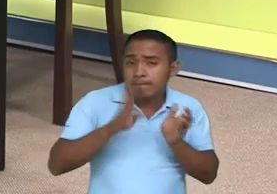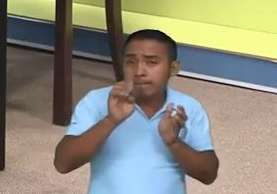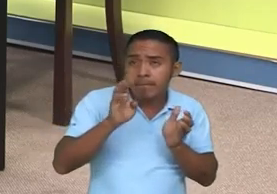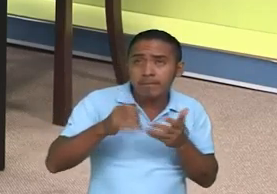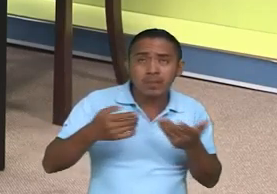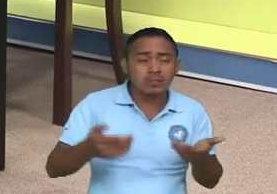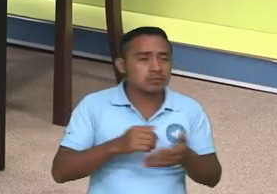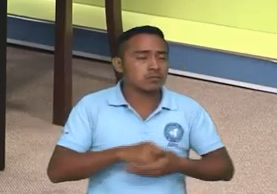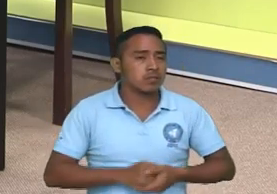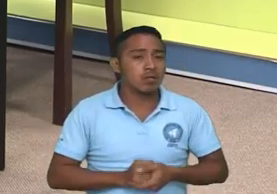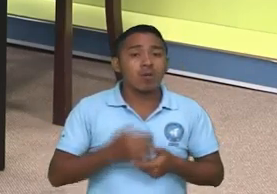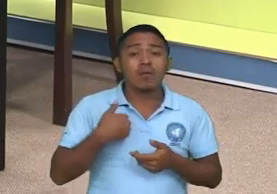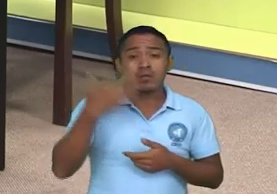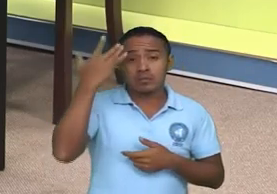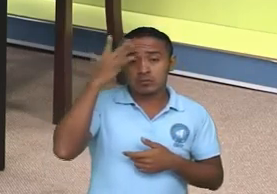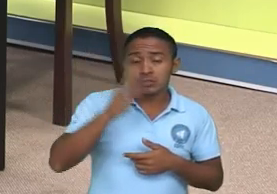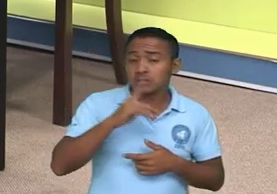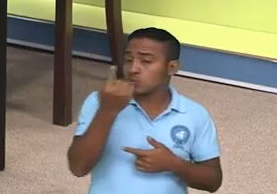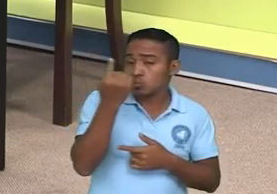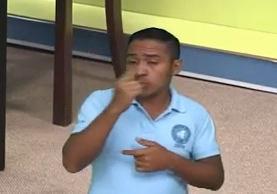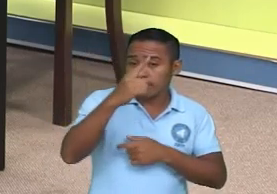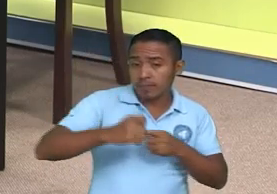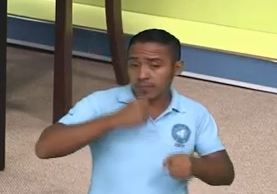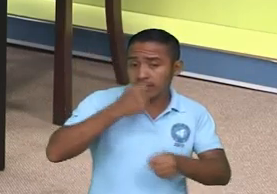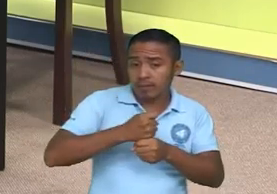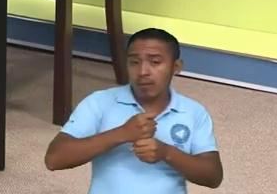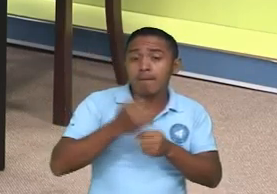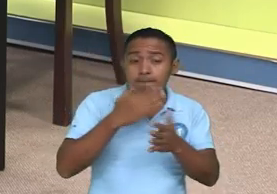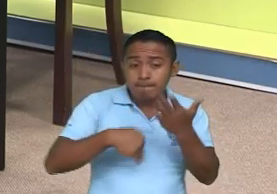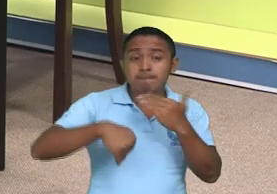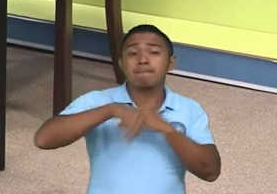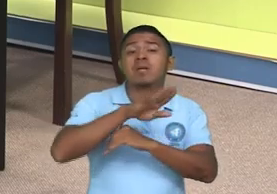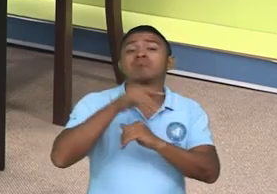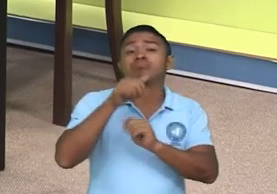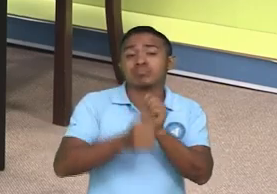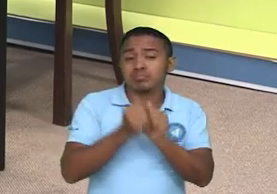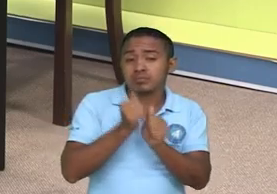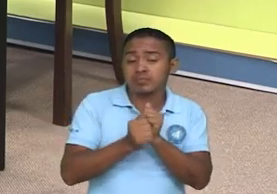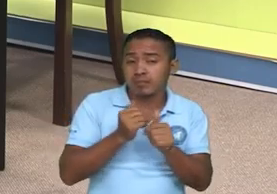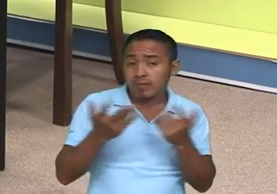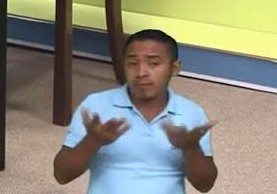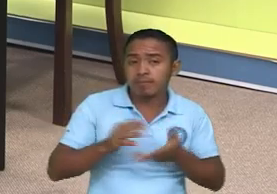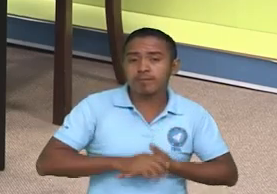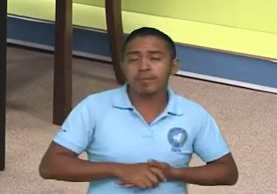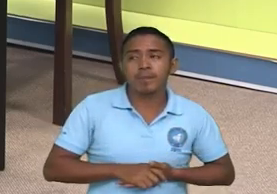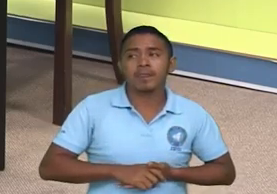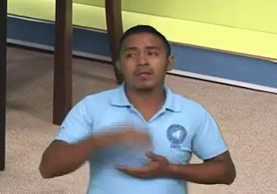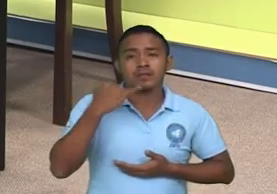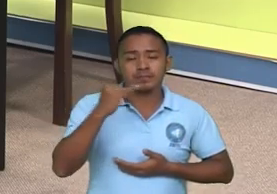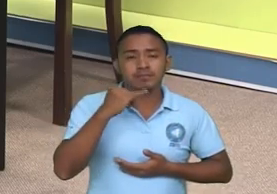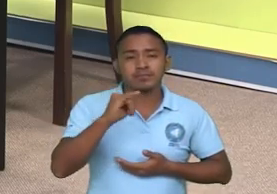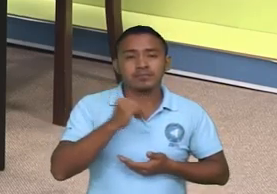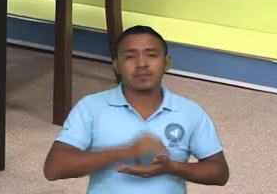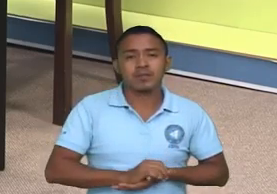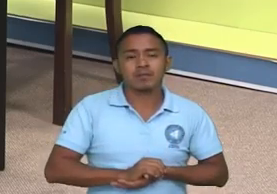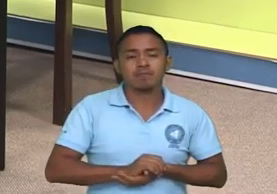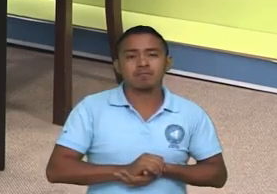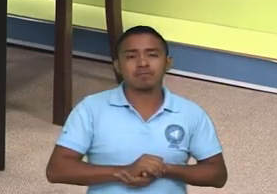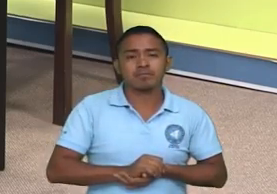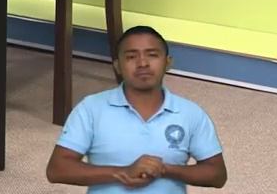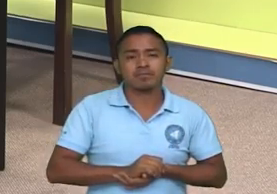muchas incógnitas. De pronto uno se vuelve un poco paranoico de qué es lo que puede provocar este